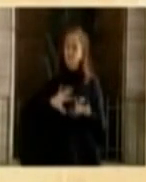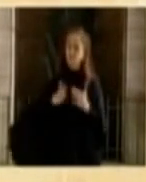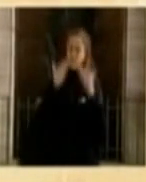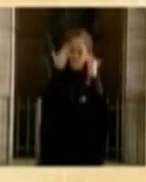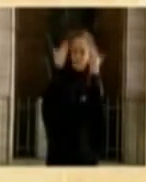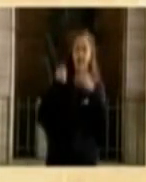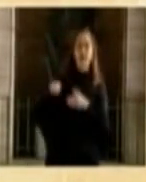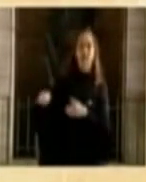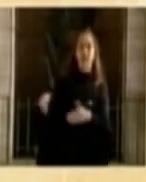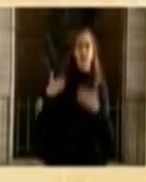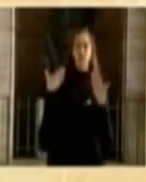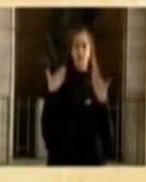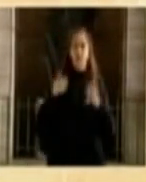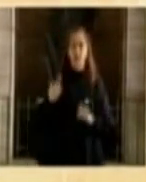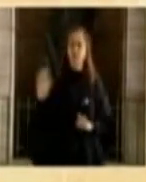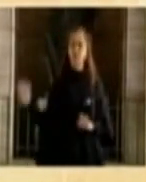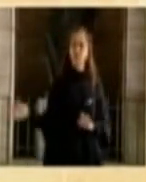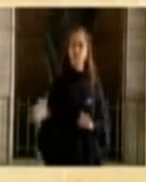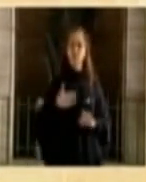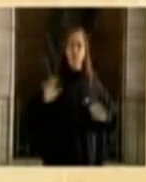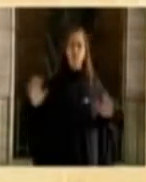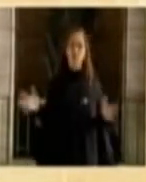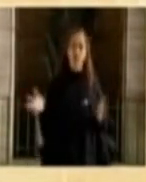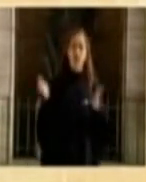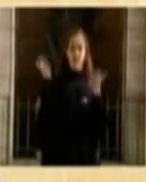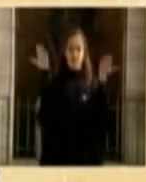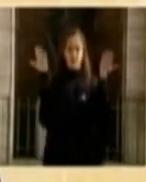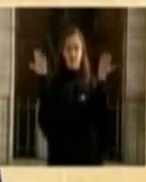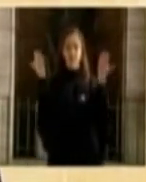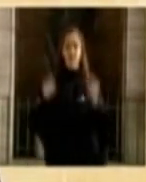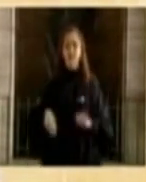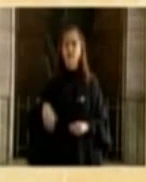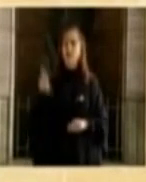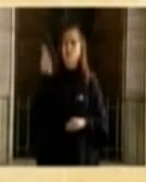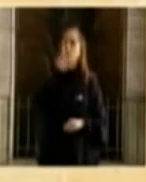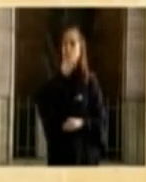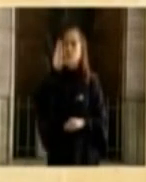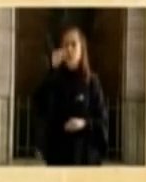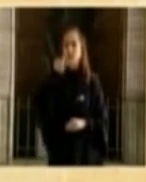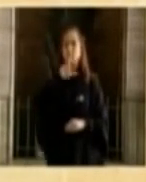homenaje. Arriba don Manuel Belgrano, arriba